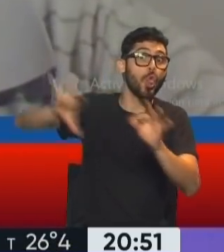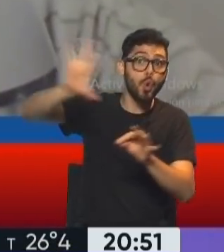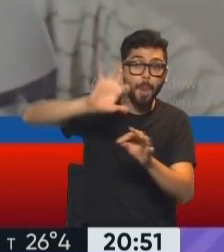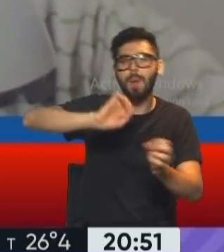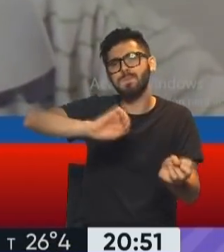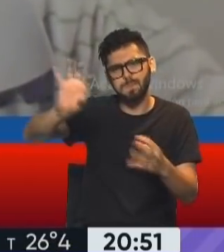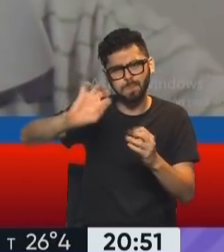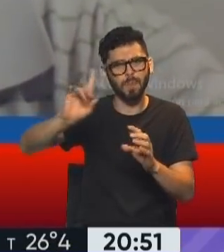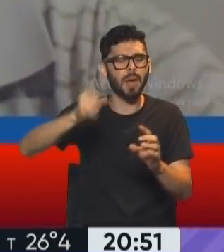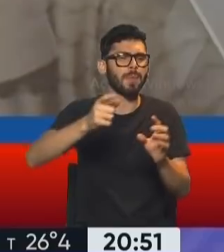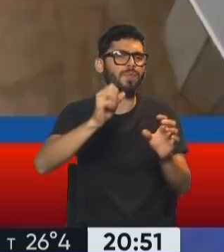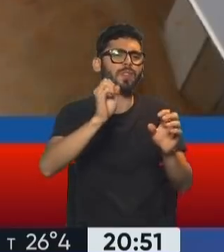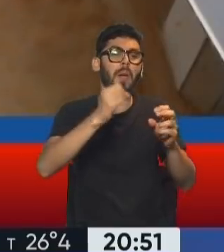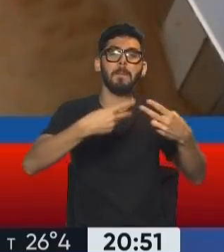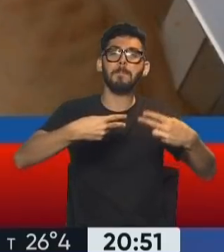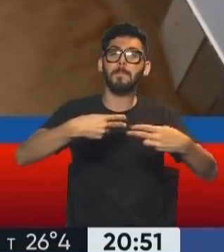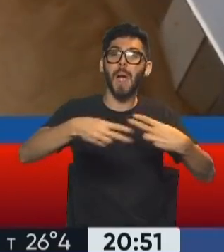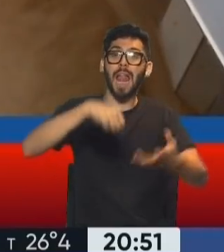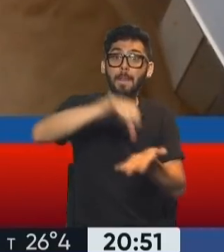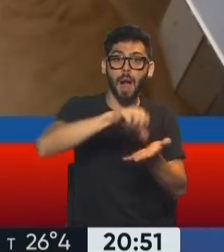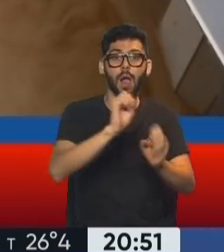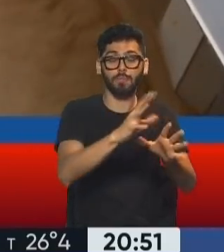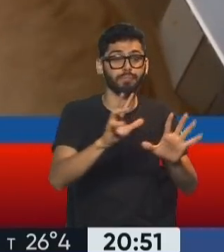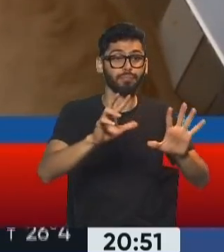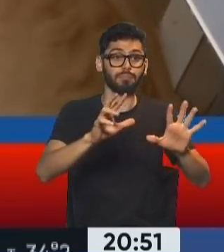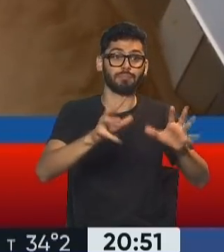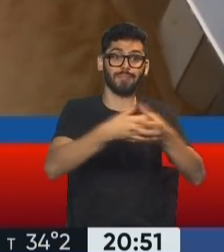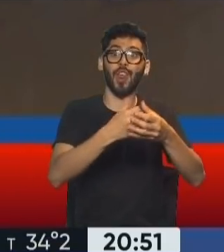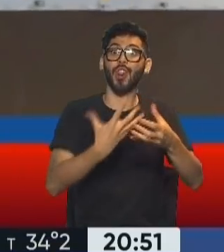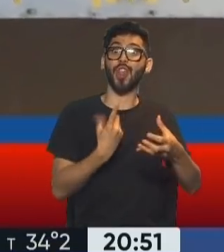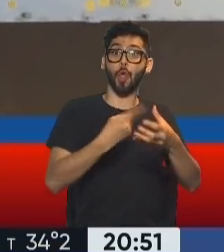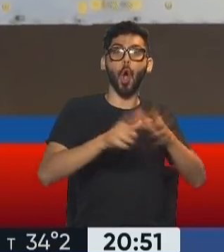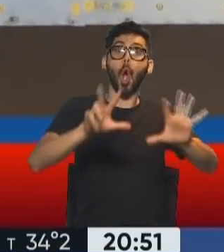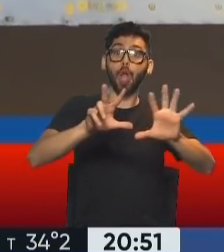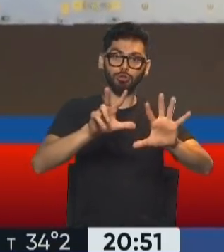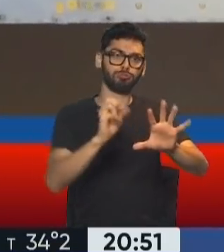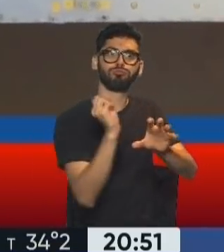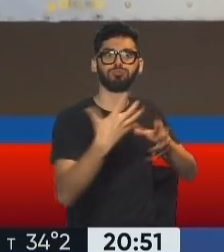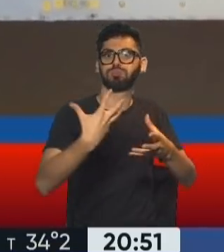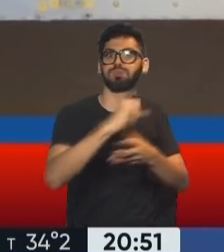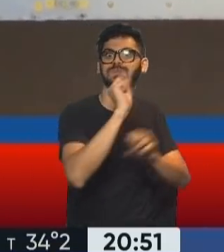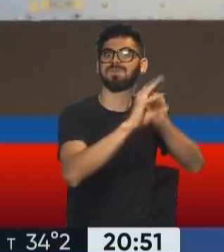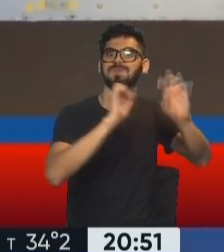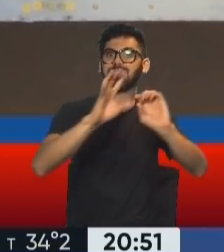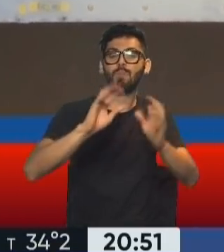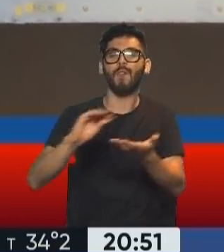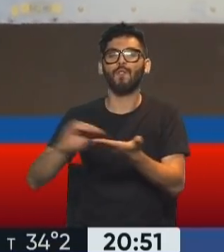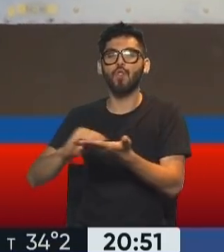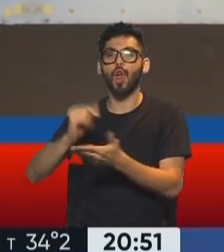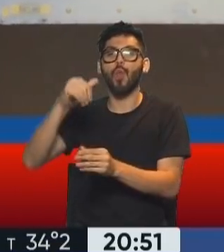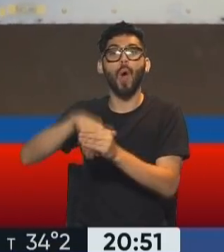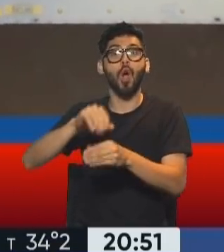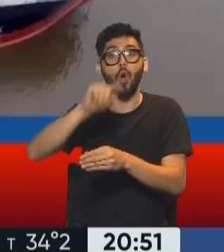y también en offshore en Panamá, que se llevaron 8 directivos de Vicentín con funcionarios corruptos del Banco de la